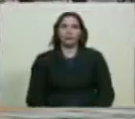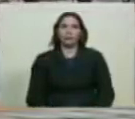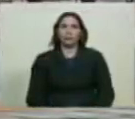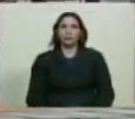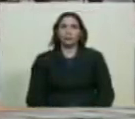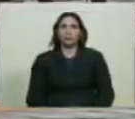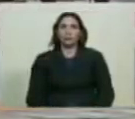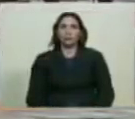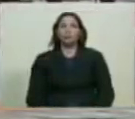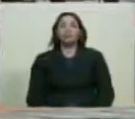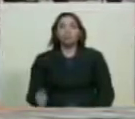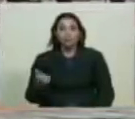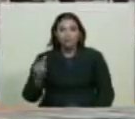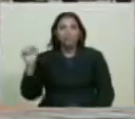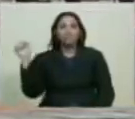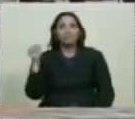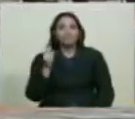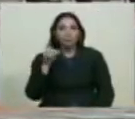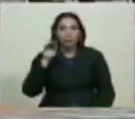tiene futuro.